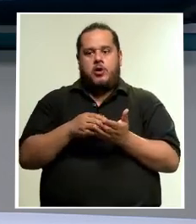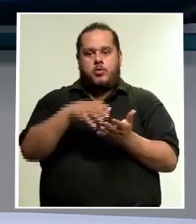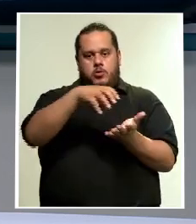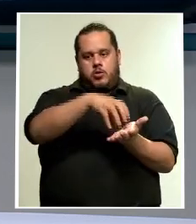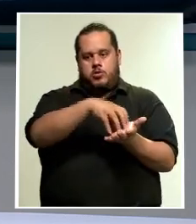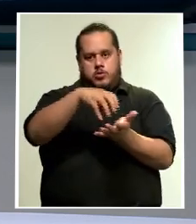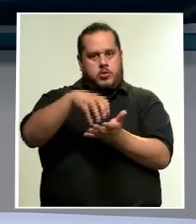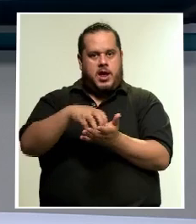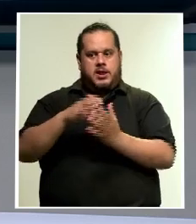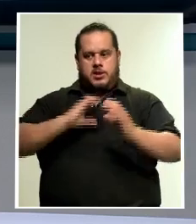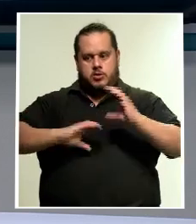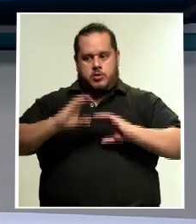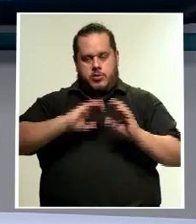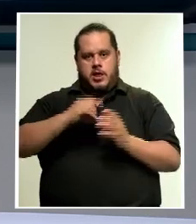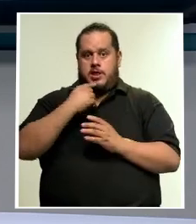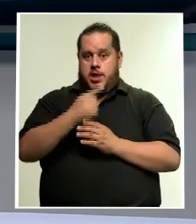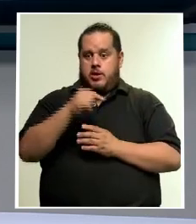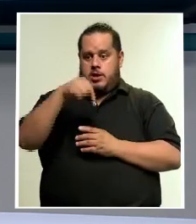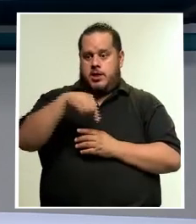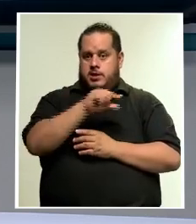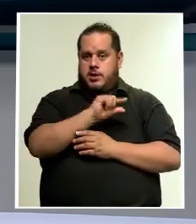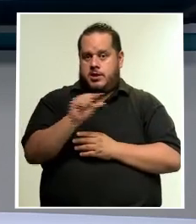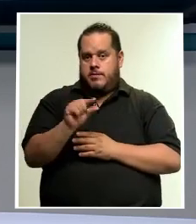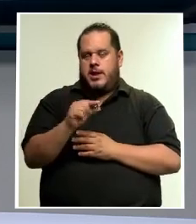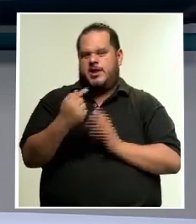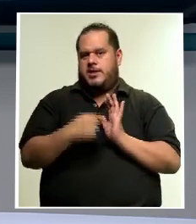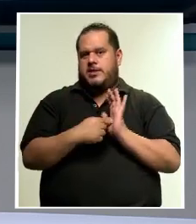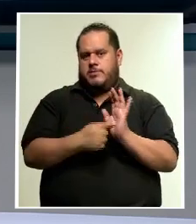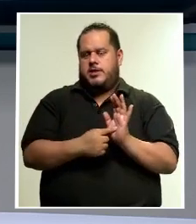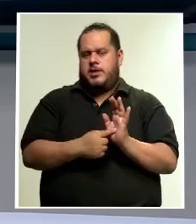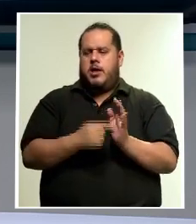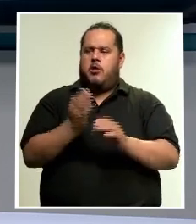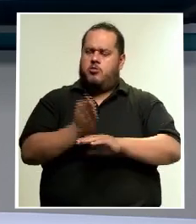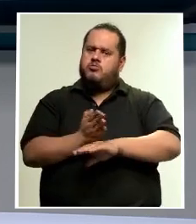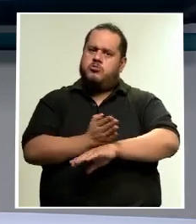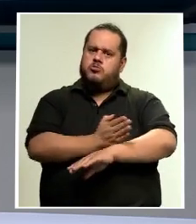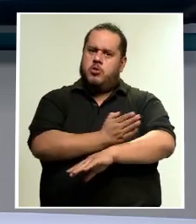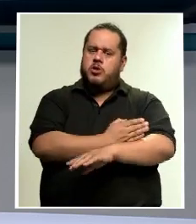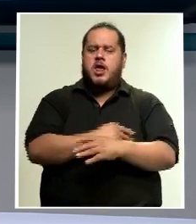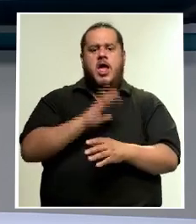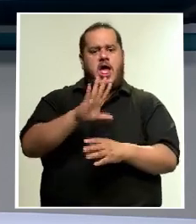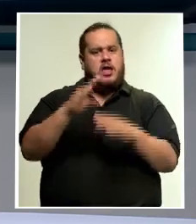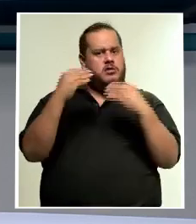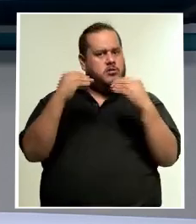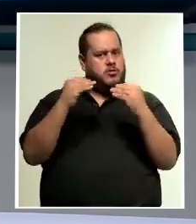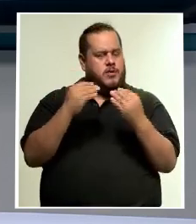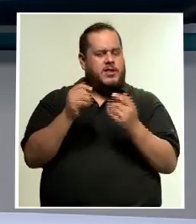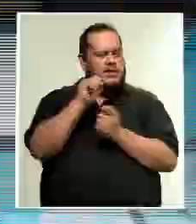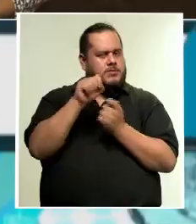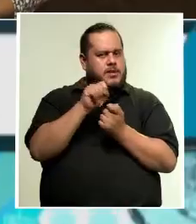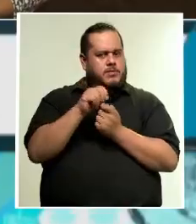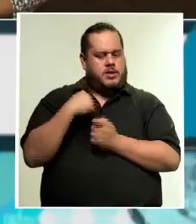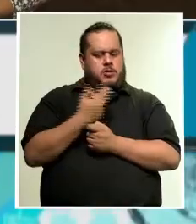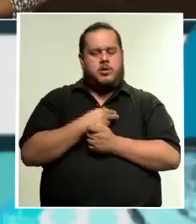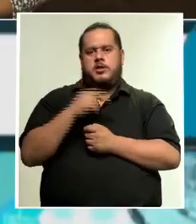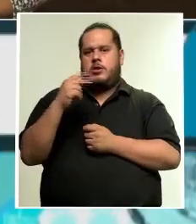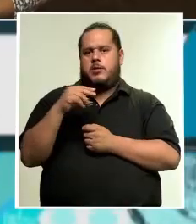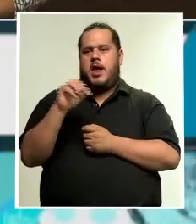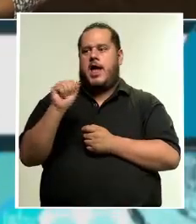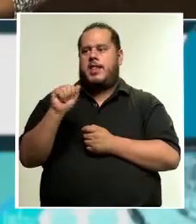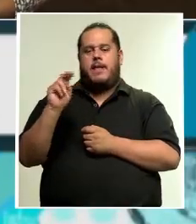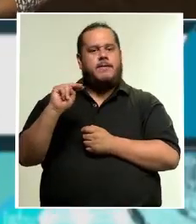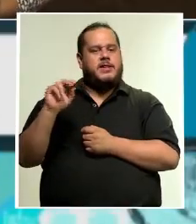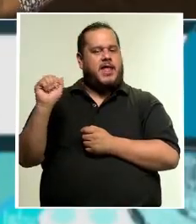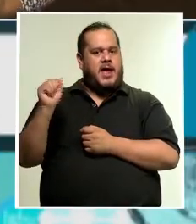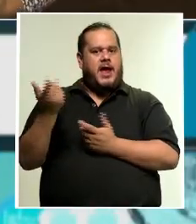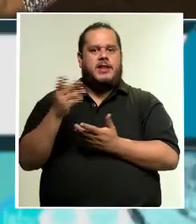comerciales han asegurado que durante esta semana se ha presentado una mejoría en sus ventas. Precisamente, nuestra compañera Ana Marta Arce se